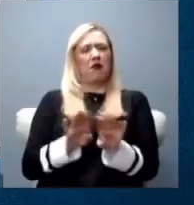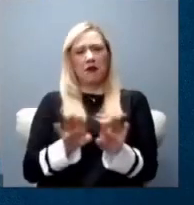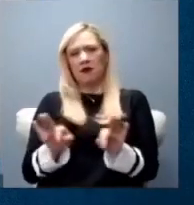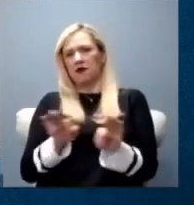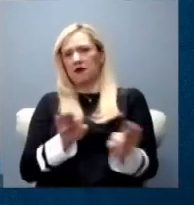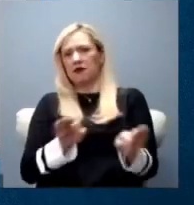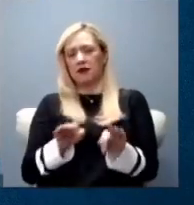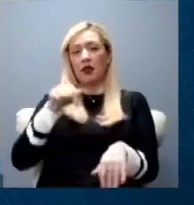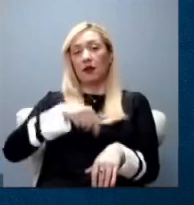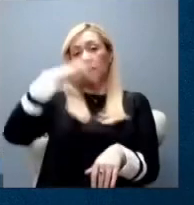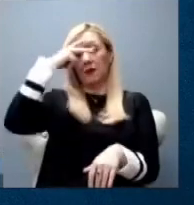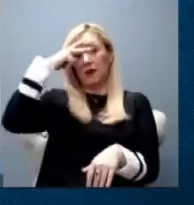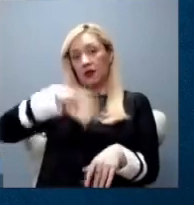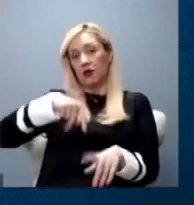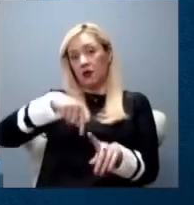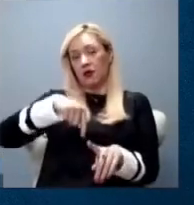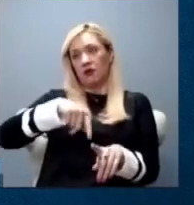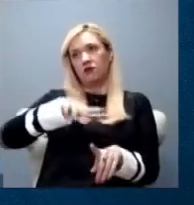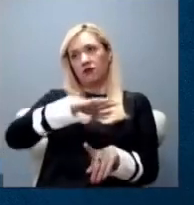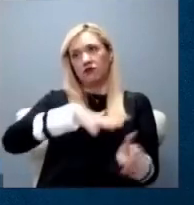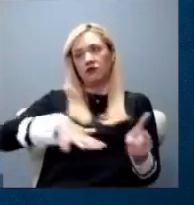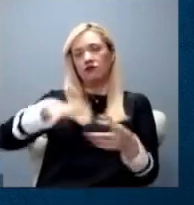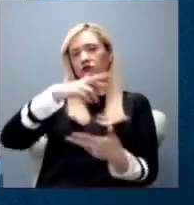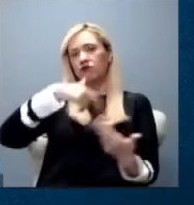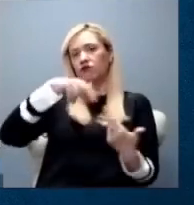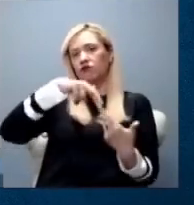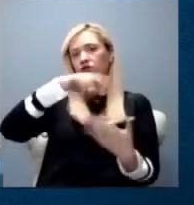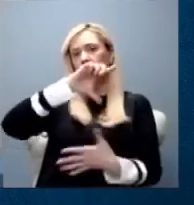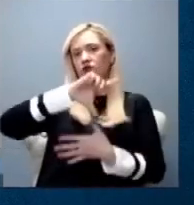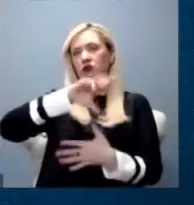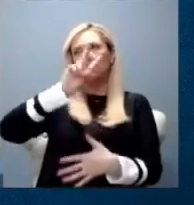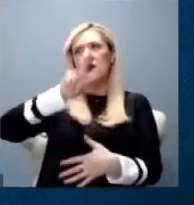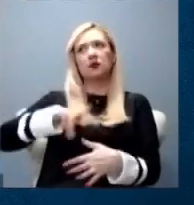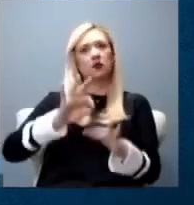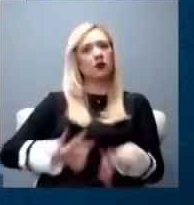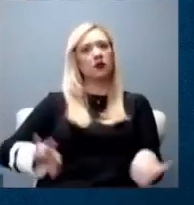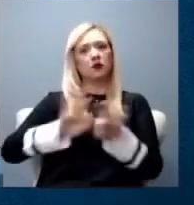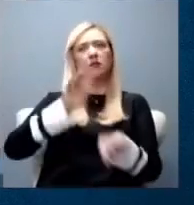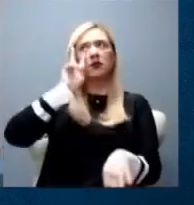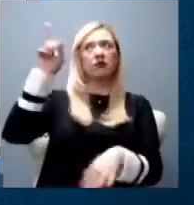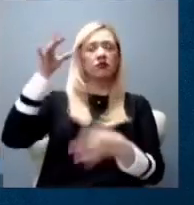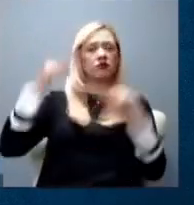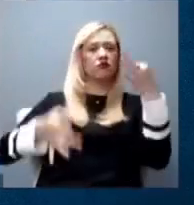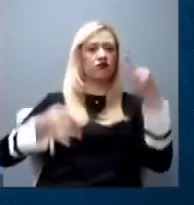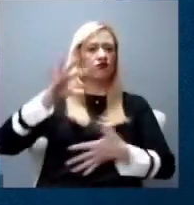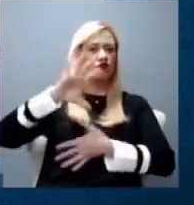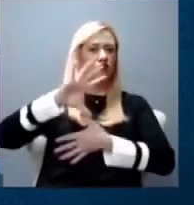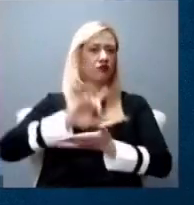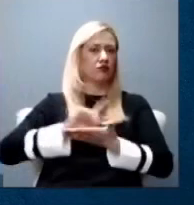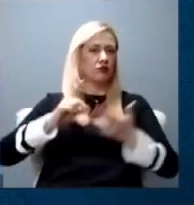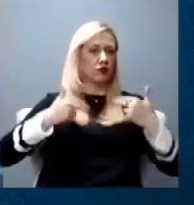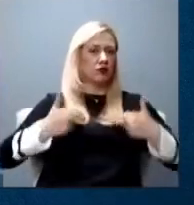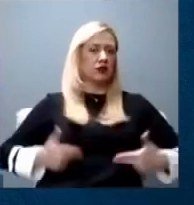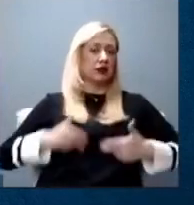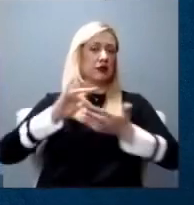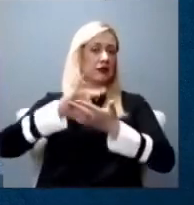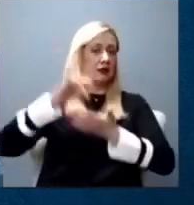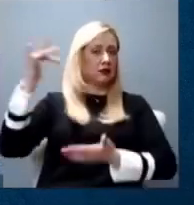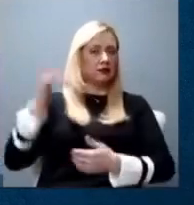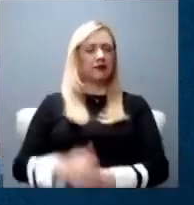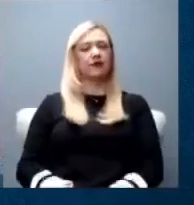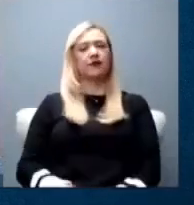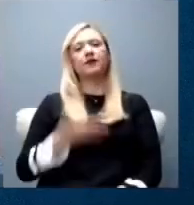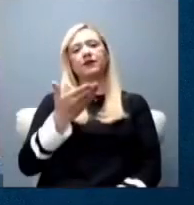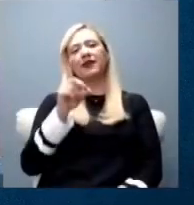la región, por ejemplo, pues muy relevante tener en cuenta el papel de la Corte Interamericana de Derechos Humanos. Diego, para retomar la